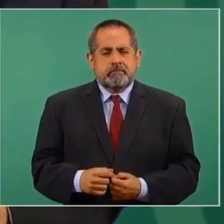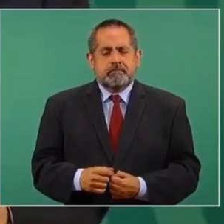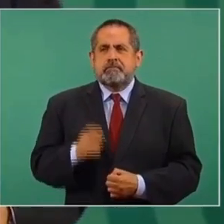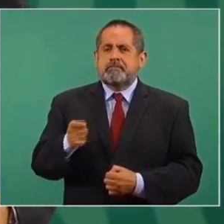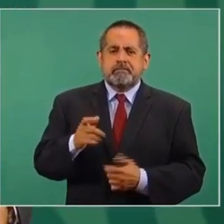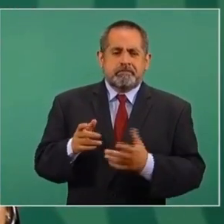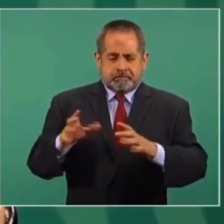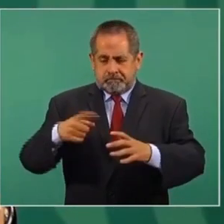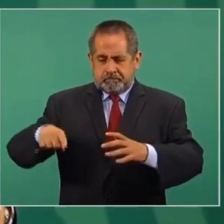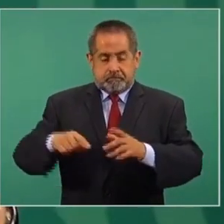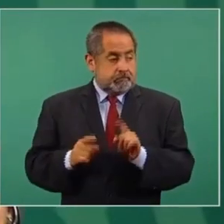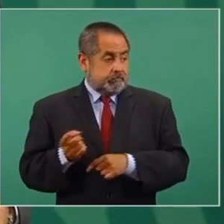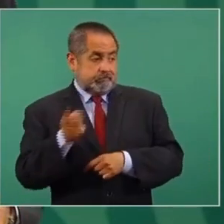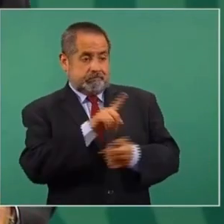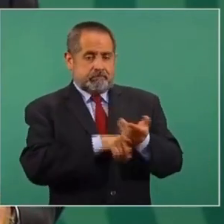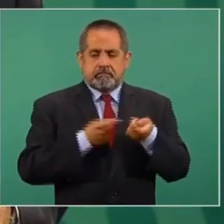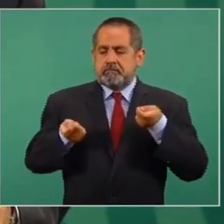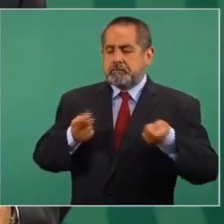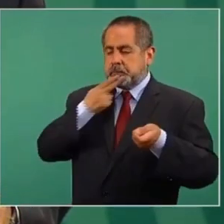sea utilizado